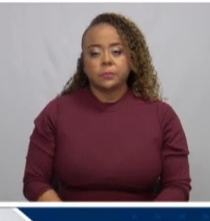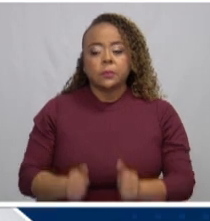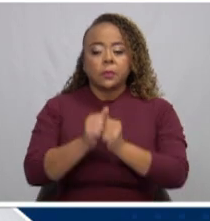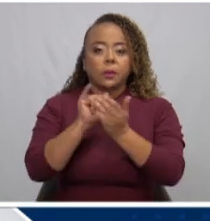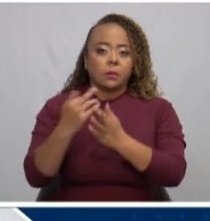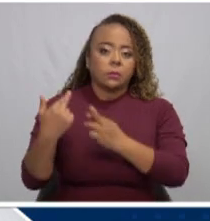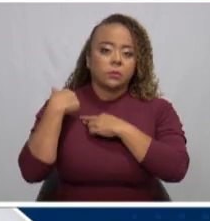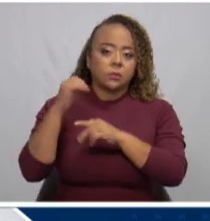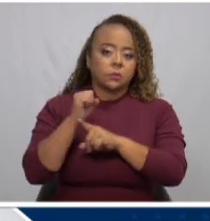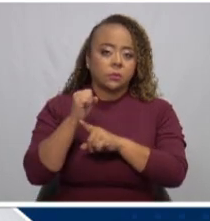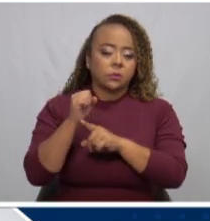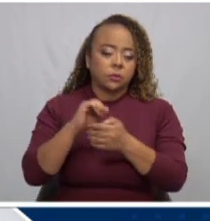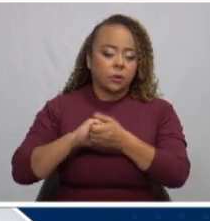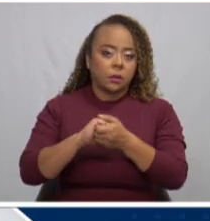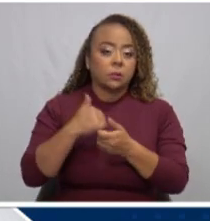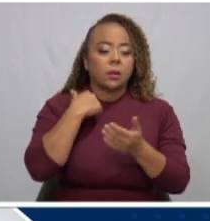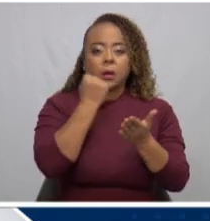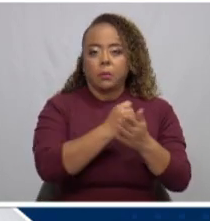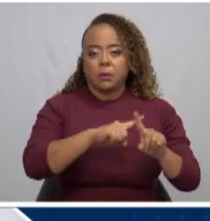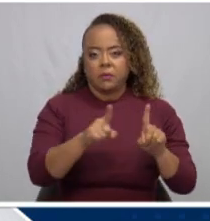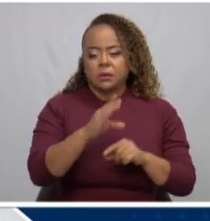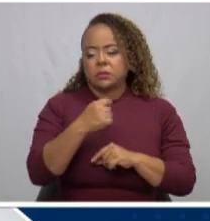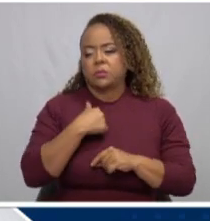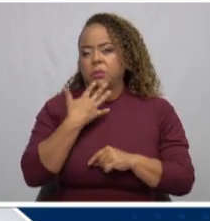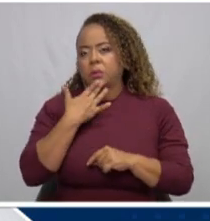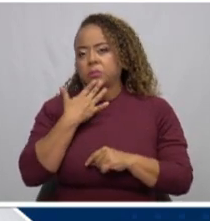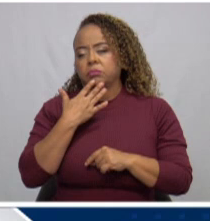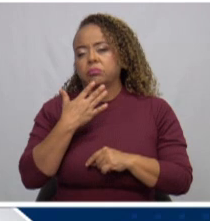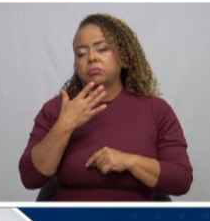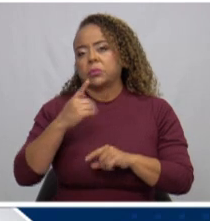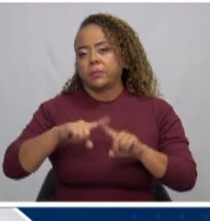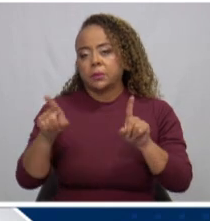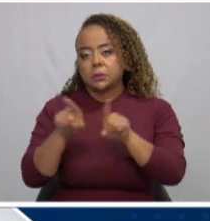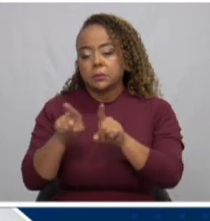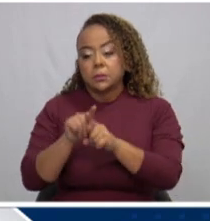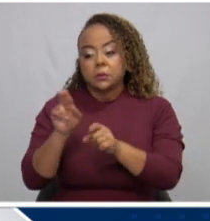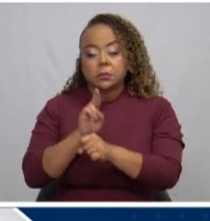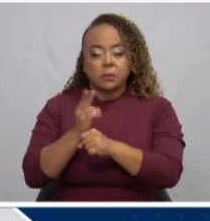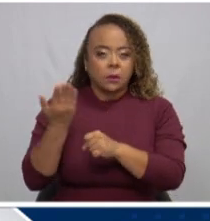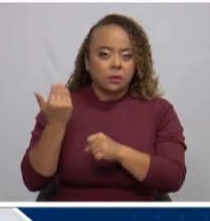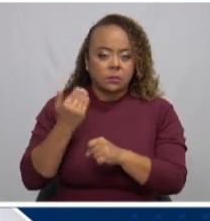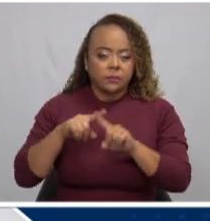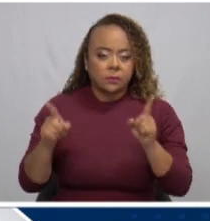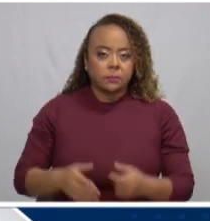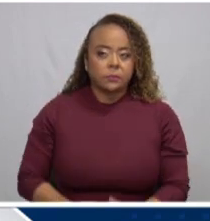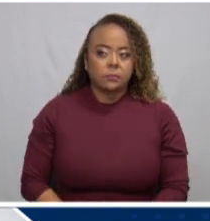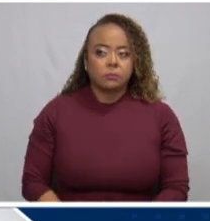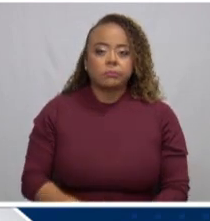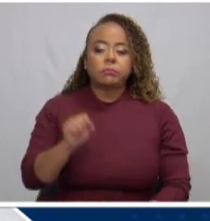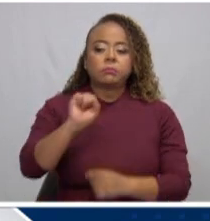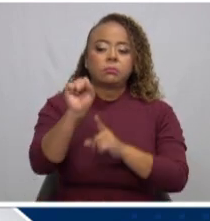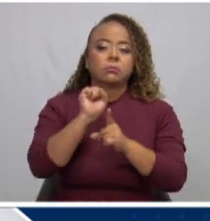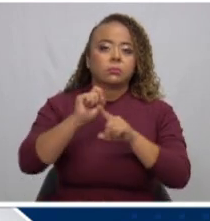solidaria tiene logo diferente tiene hasta colores creo que el naranja es diferente que usaba en esa época Entonces sí es una situación muy